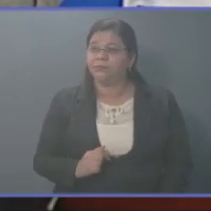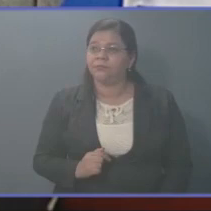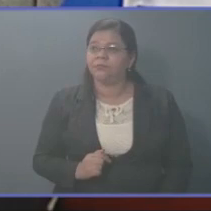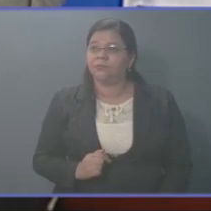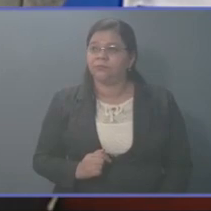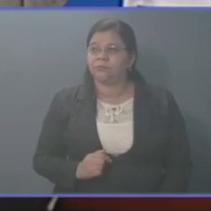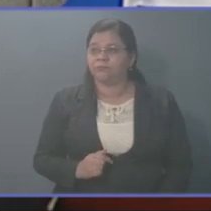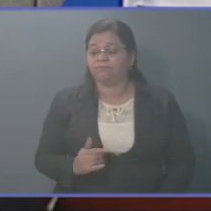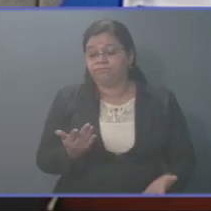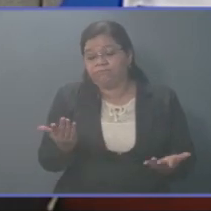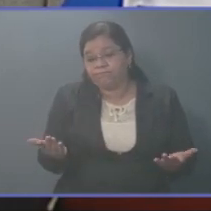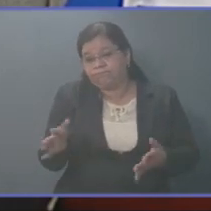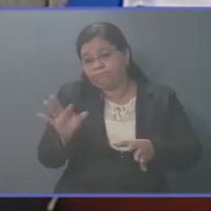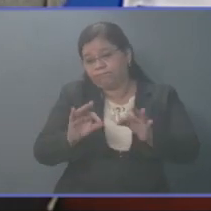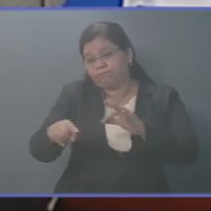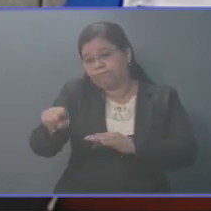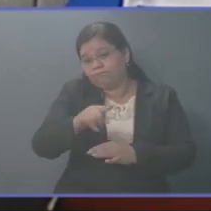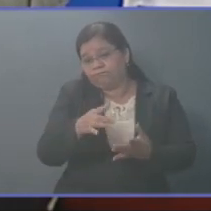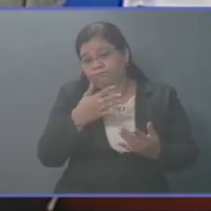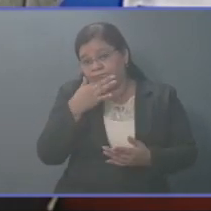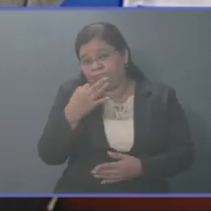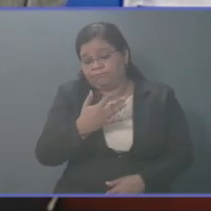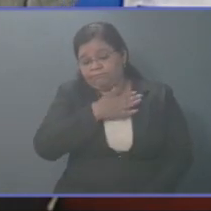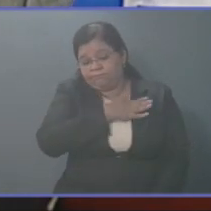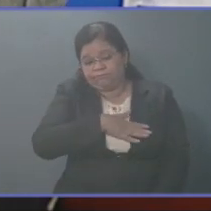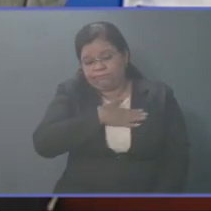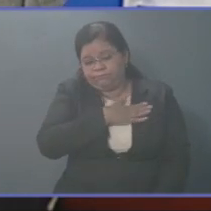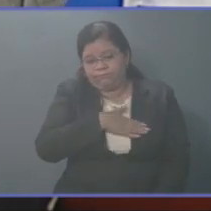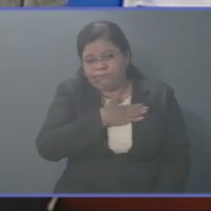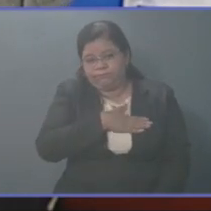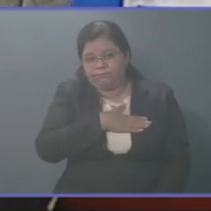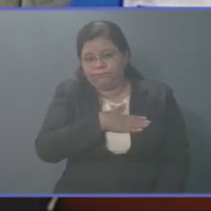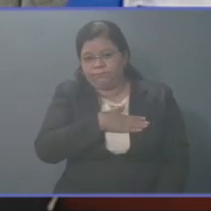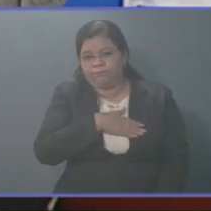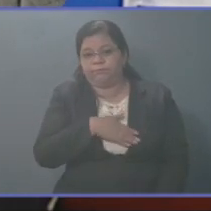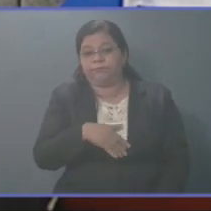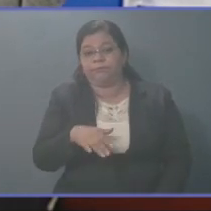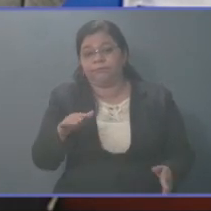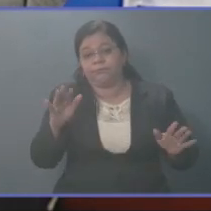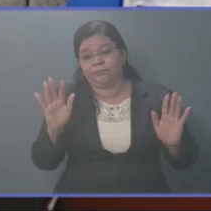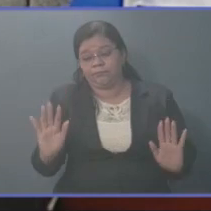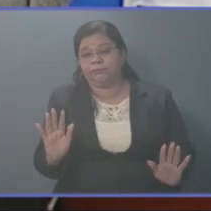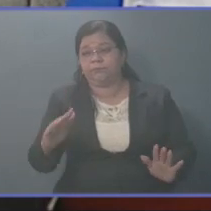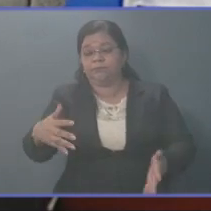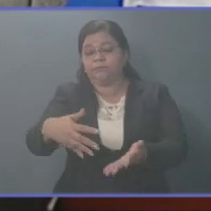toca a varios de ustedes y yo lo lamento, pero es la población